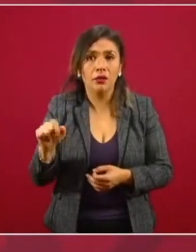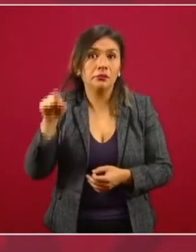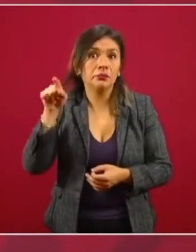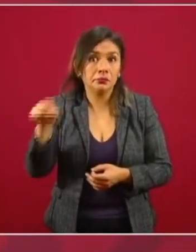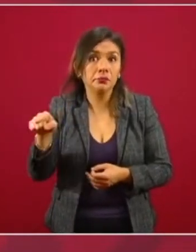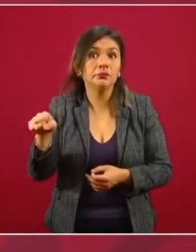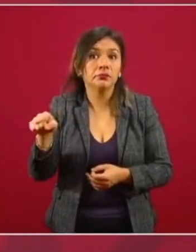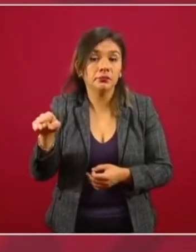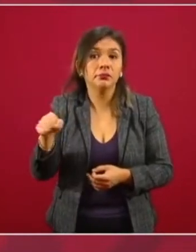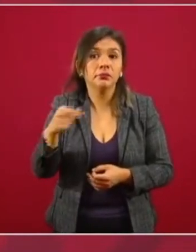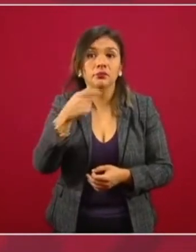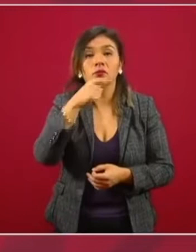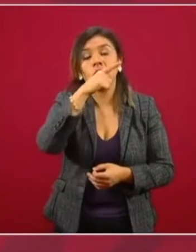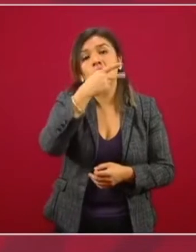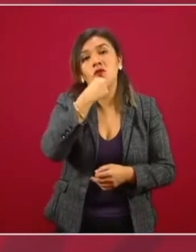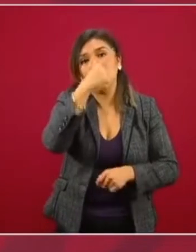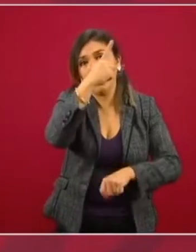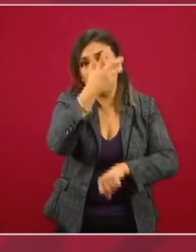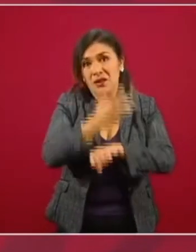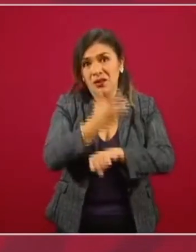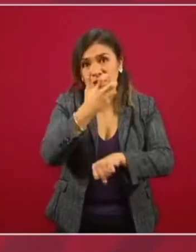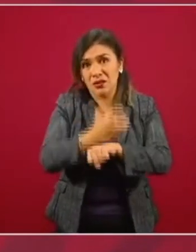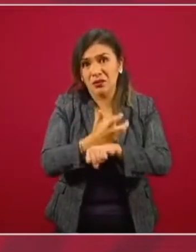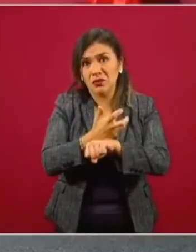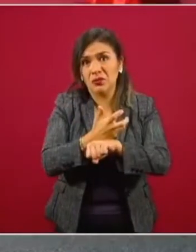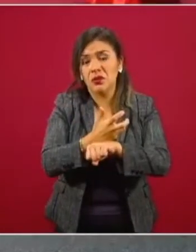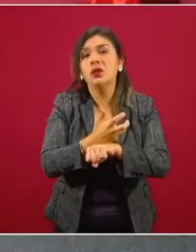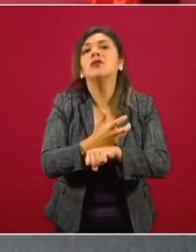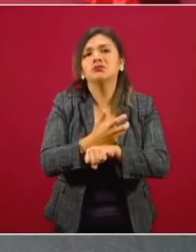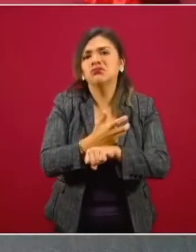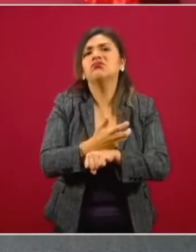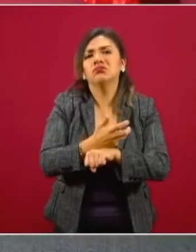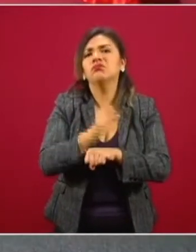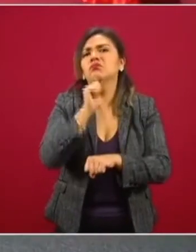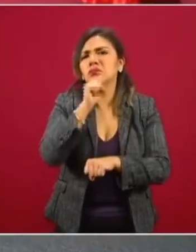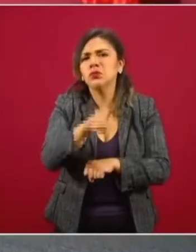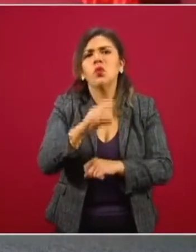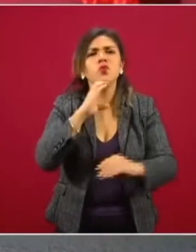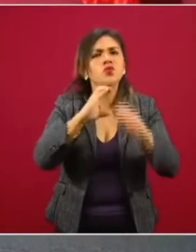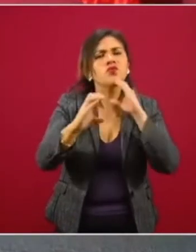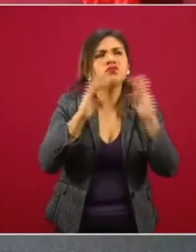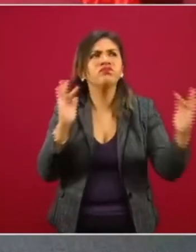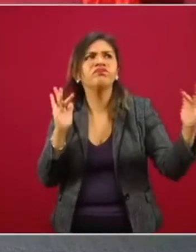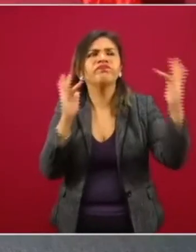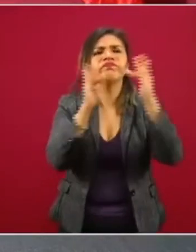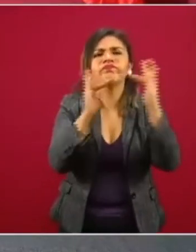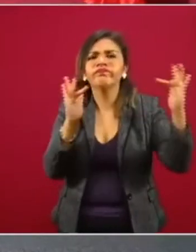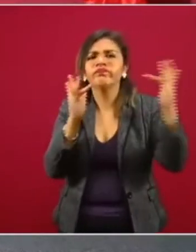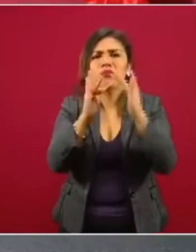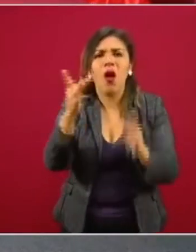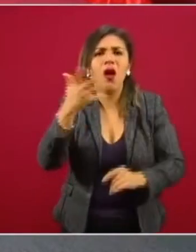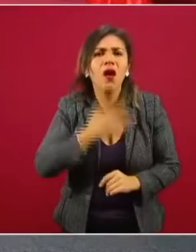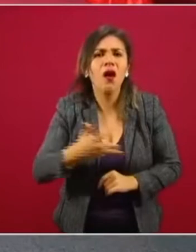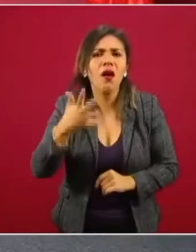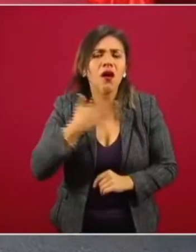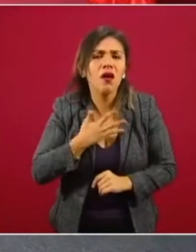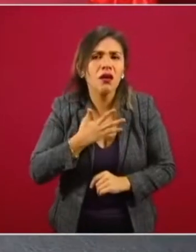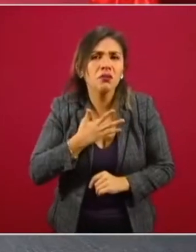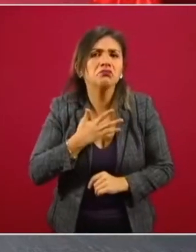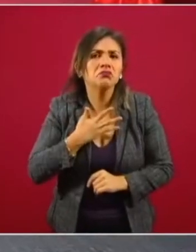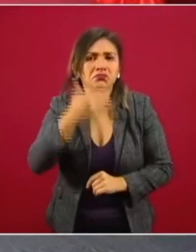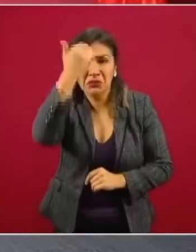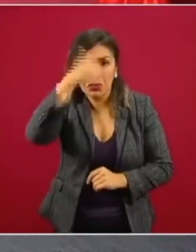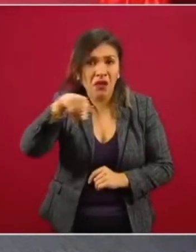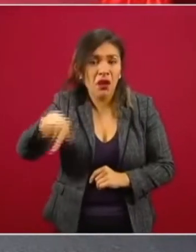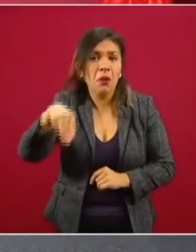que el procurador de Estados Unidos tenía comunicación con el procurador de México, Medina